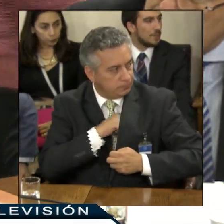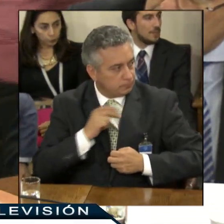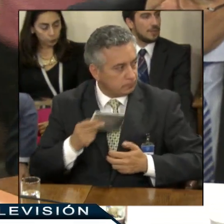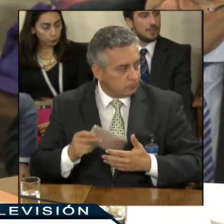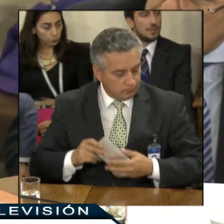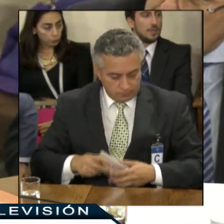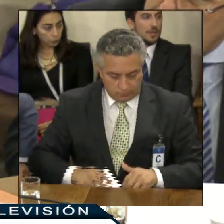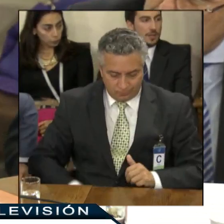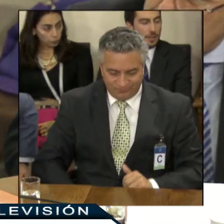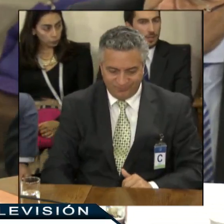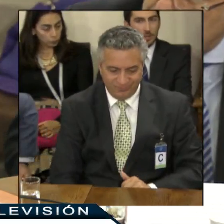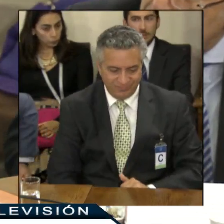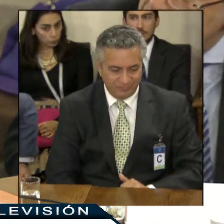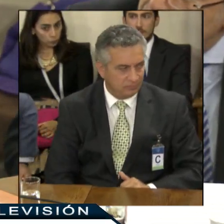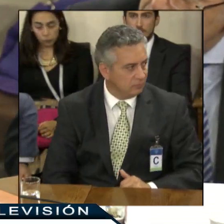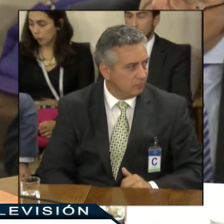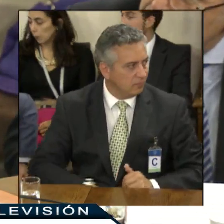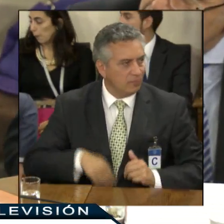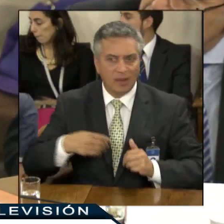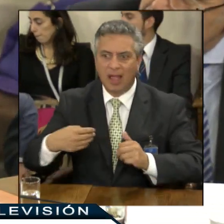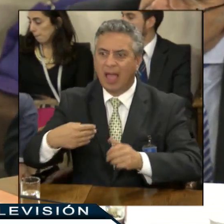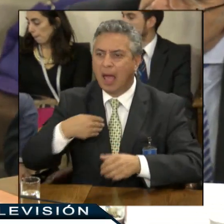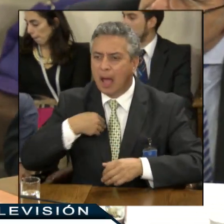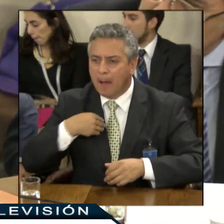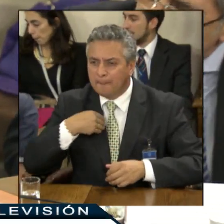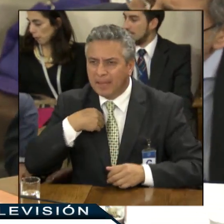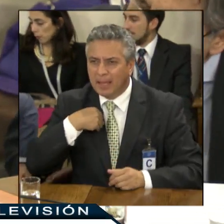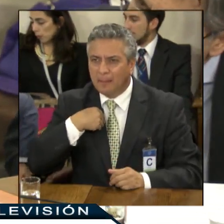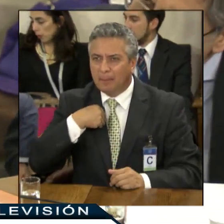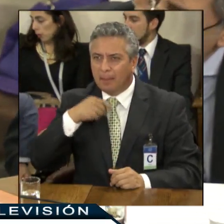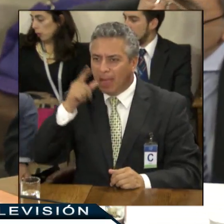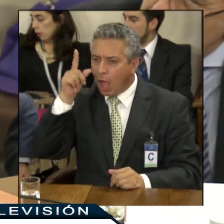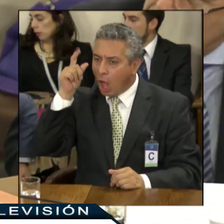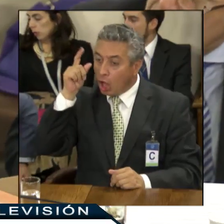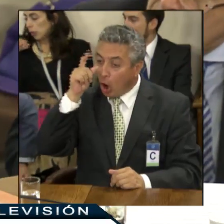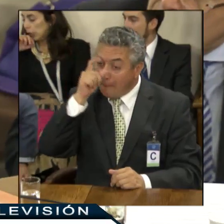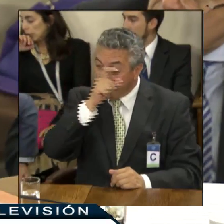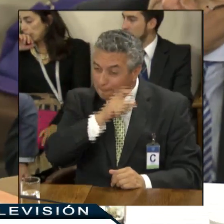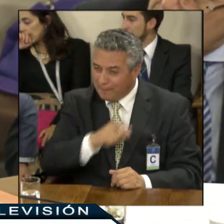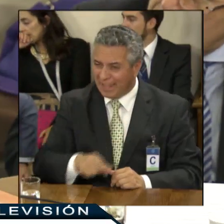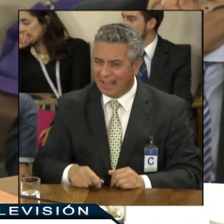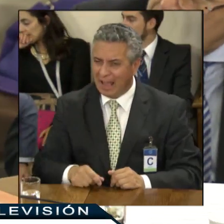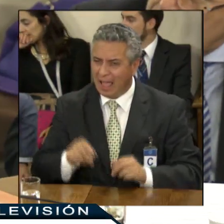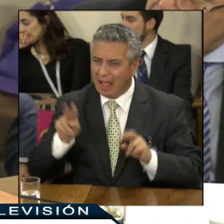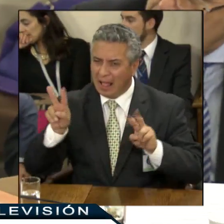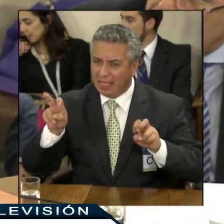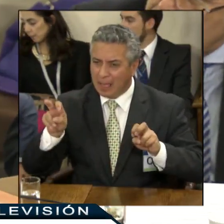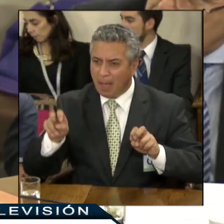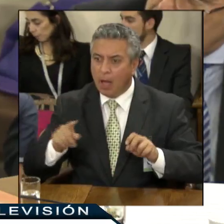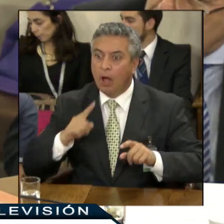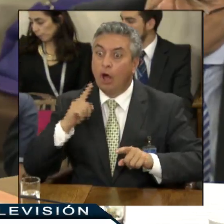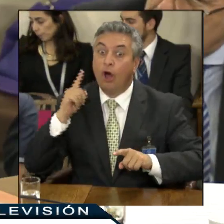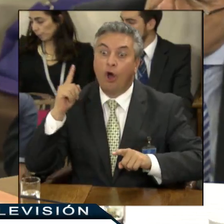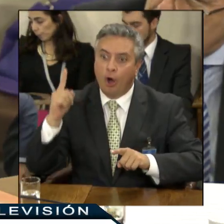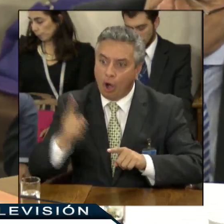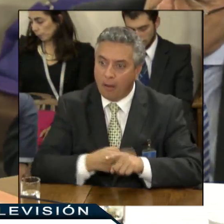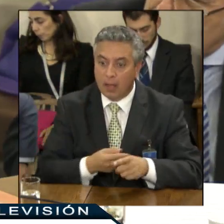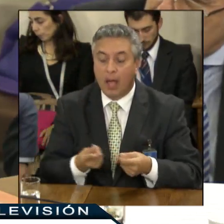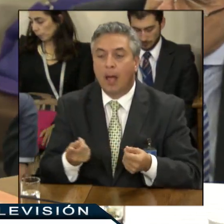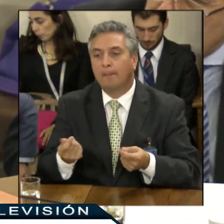yo a mí me complica lo de las cos lo de por la plata otra vez tengamos